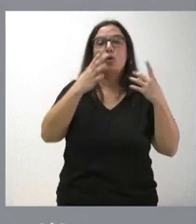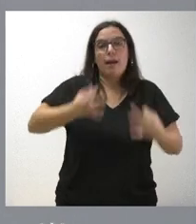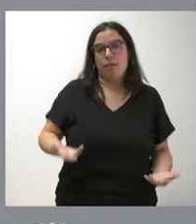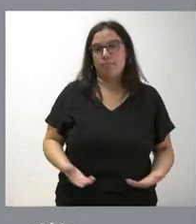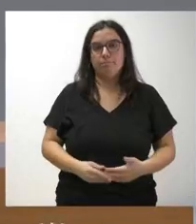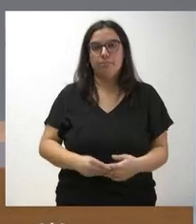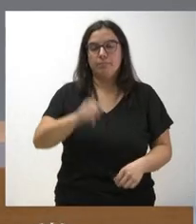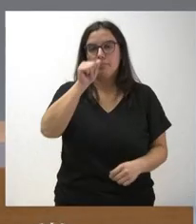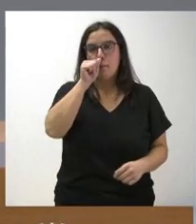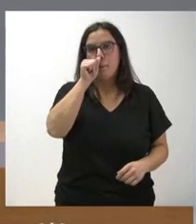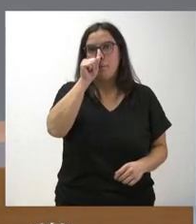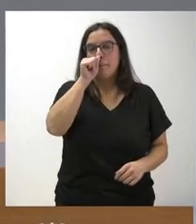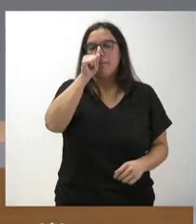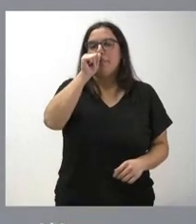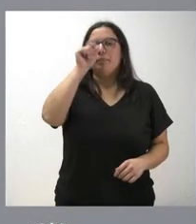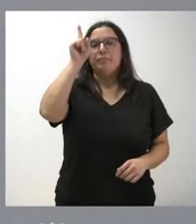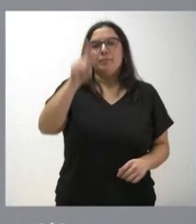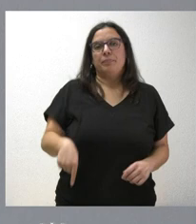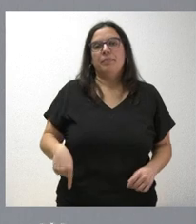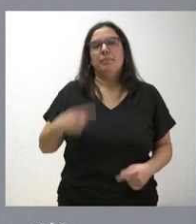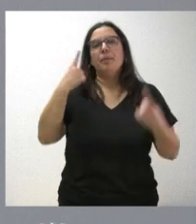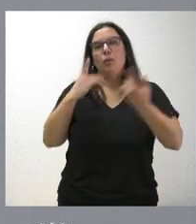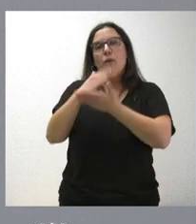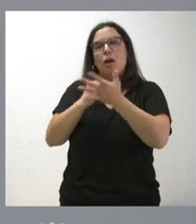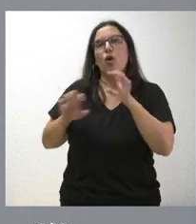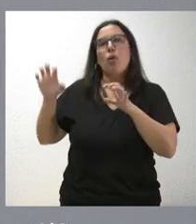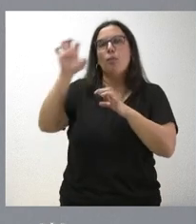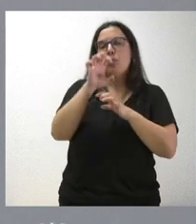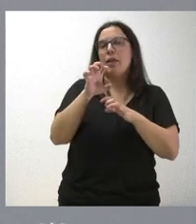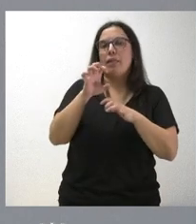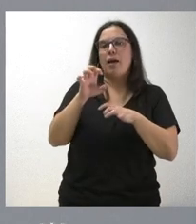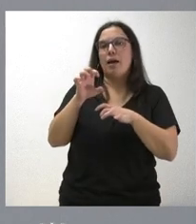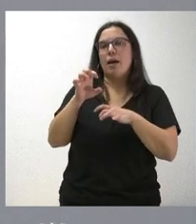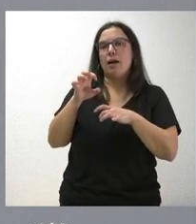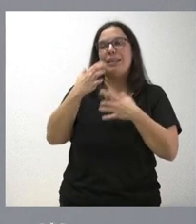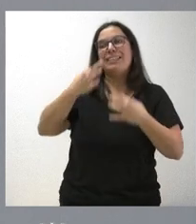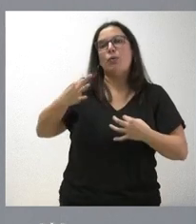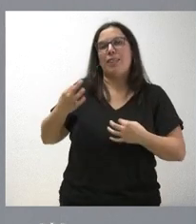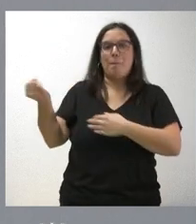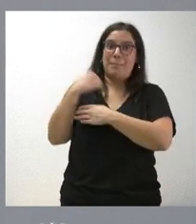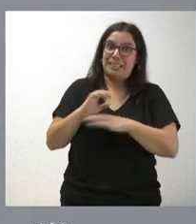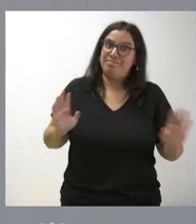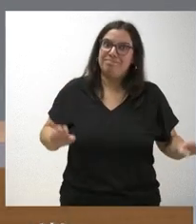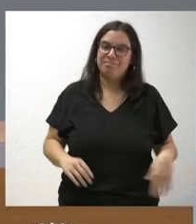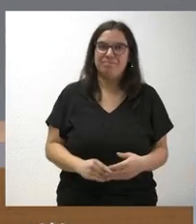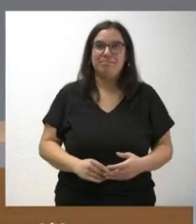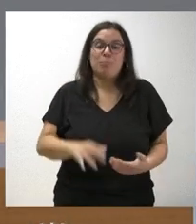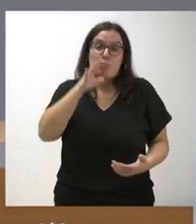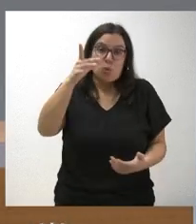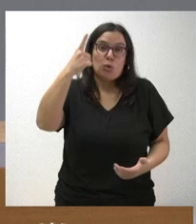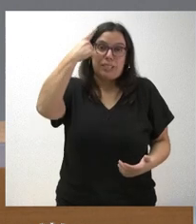cabo Pero también es cierto que hay alguna comunidad aa que me parece que tiene en este momento más certezas que nosotros Porque ya